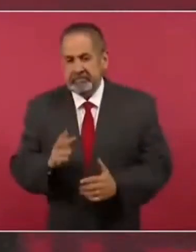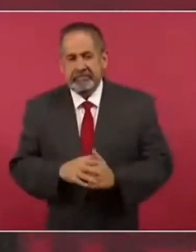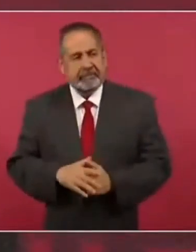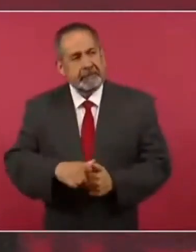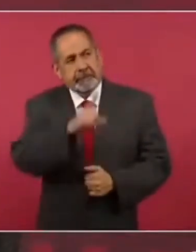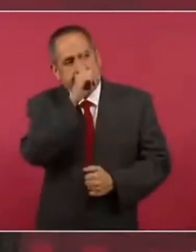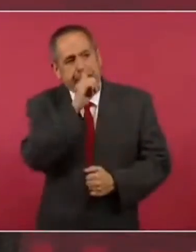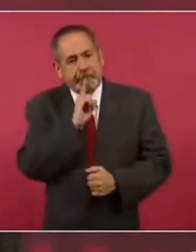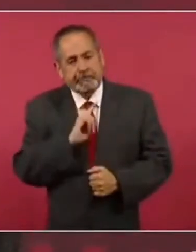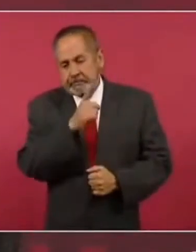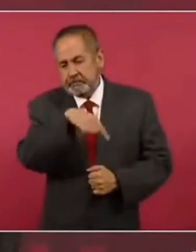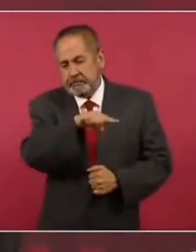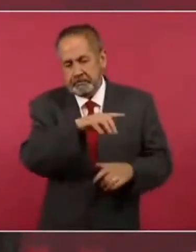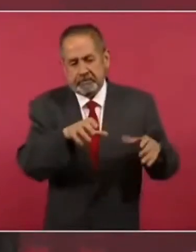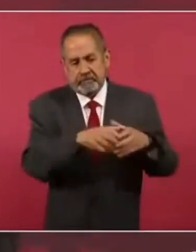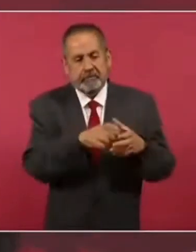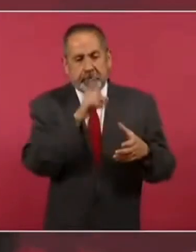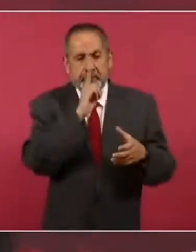mentirosos.